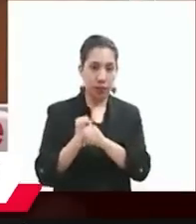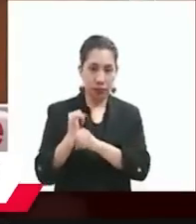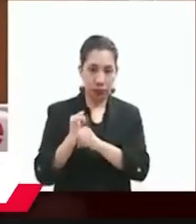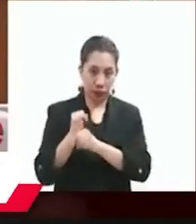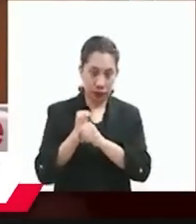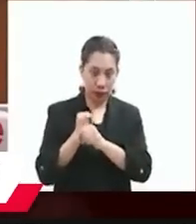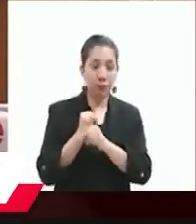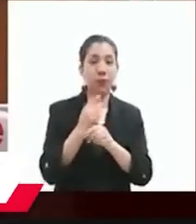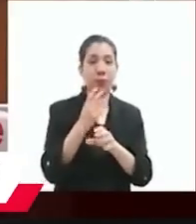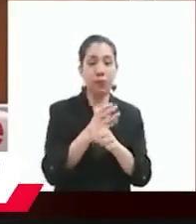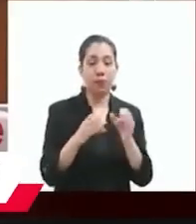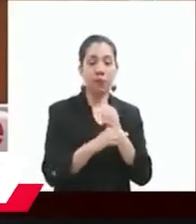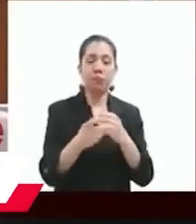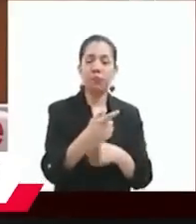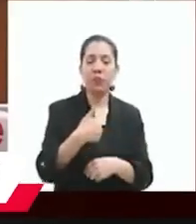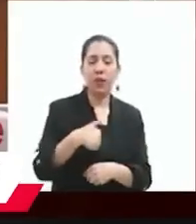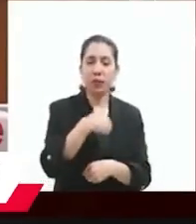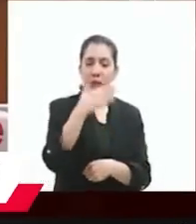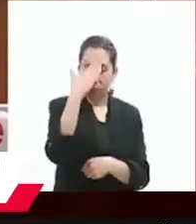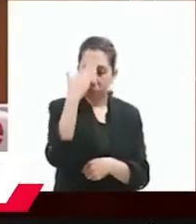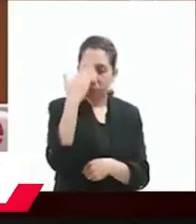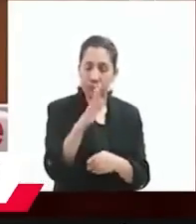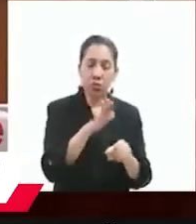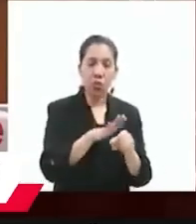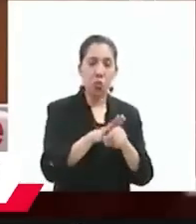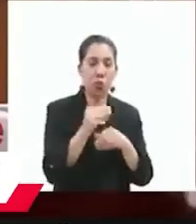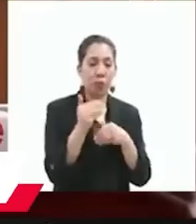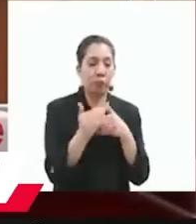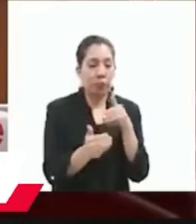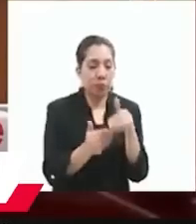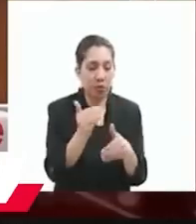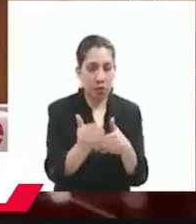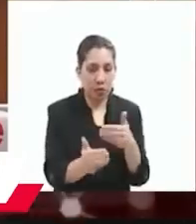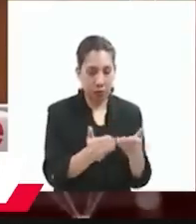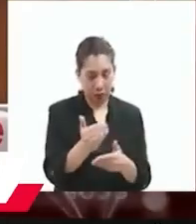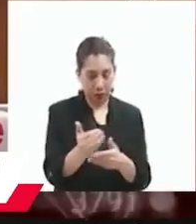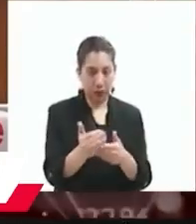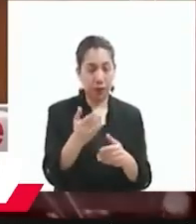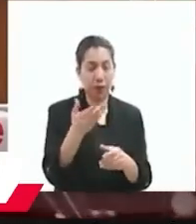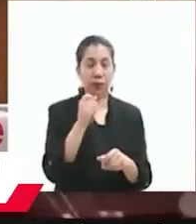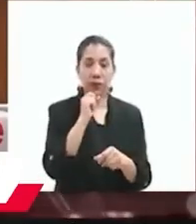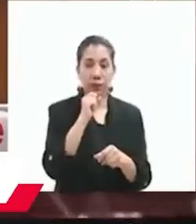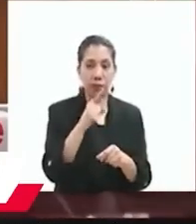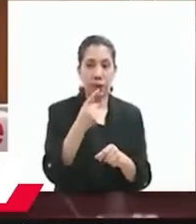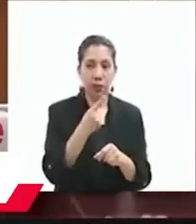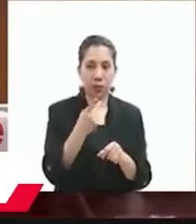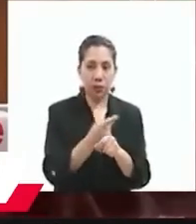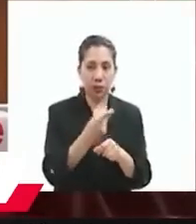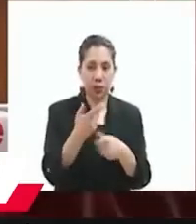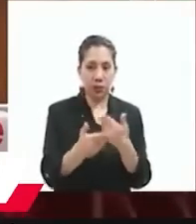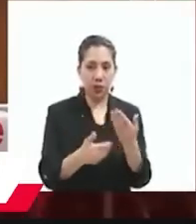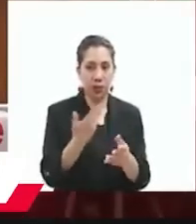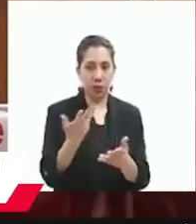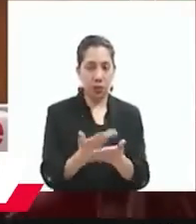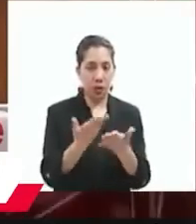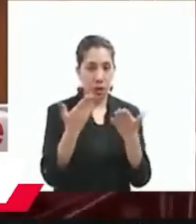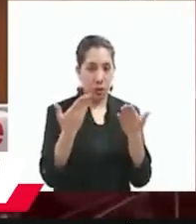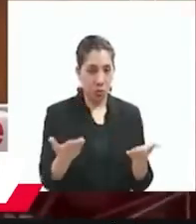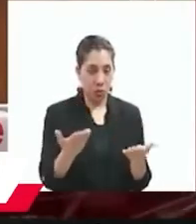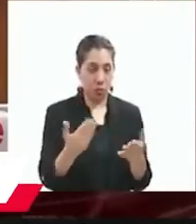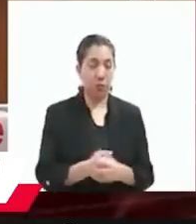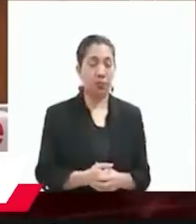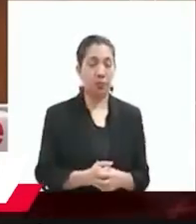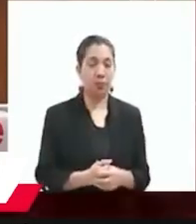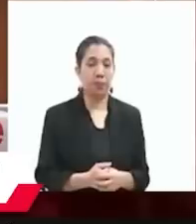nacional que son posible observar a través del acceso a diversas documentaciones Incluso se